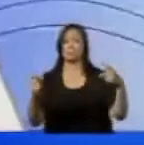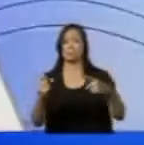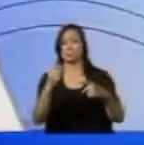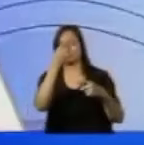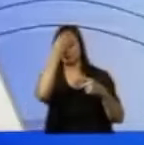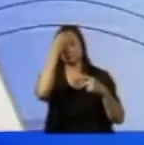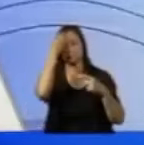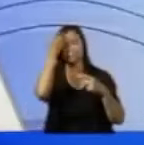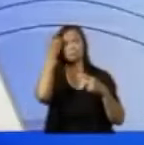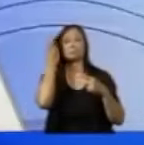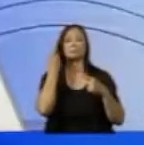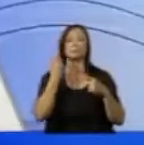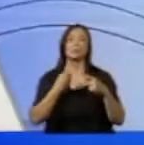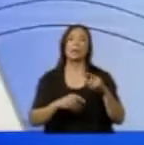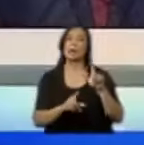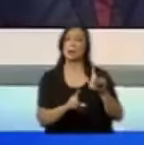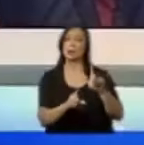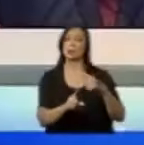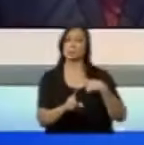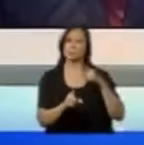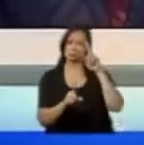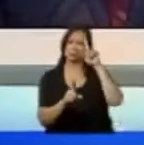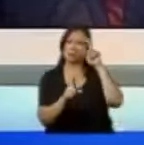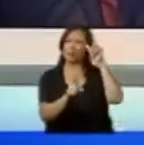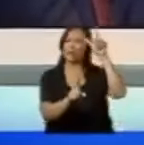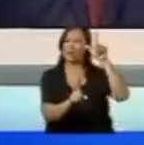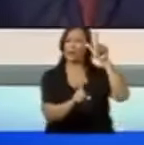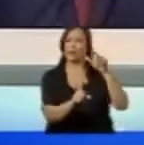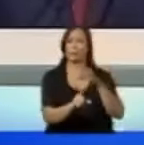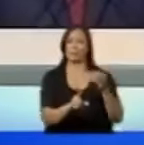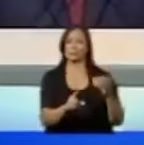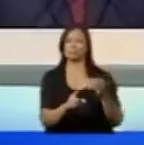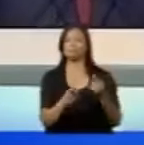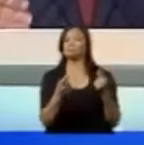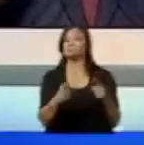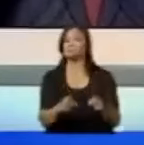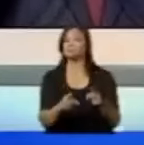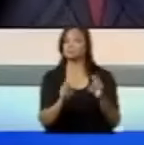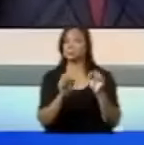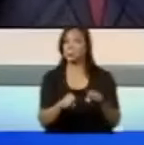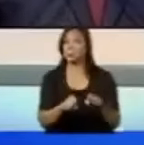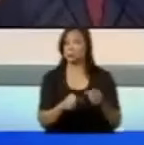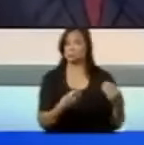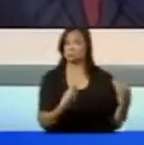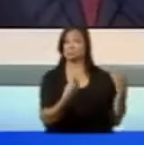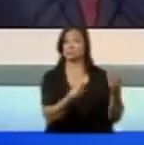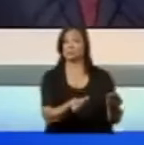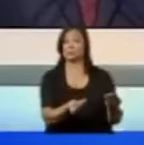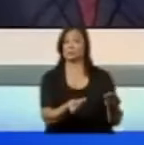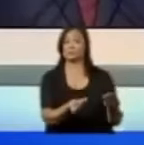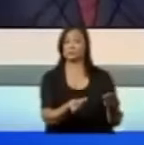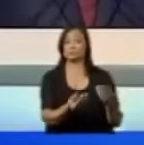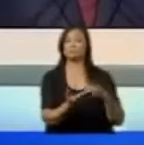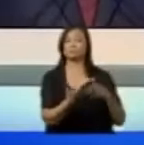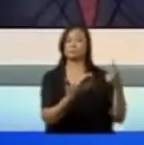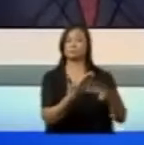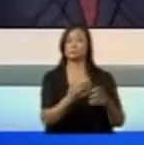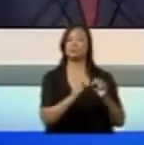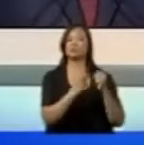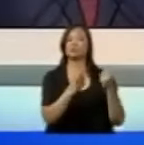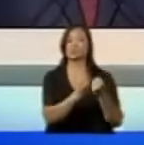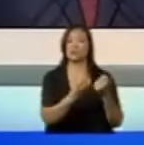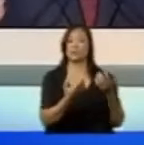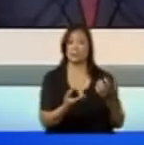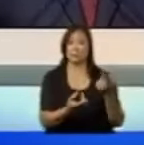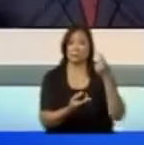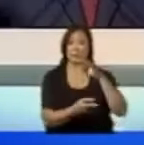réplica el candidato Fernández. Sí, yo sigo la lógica que en efecto se puede otorgar programas